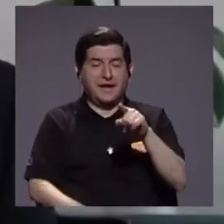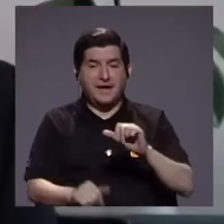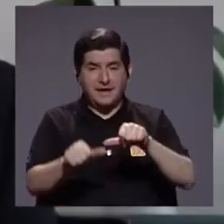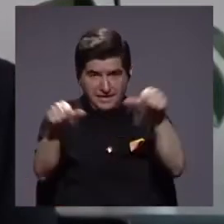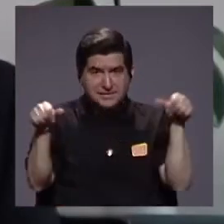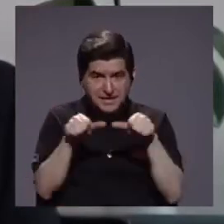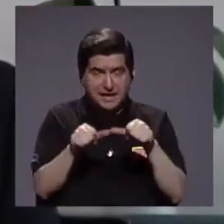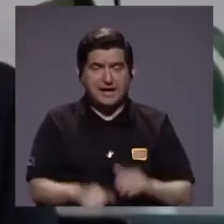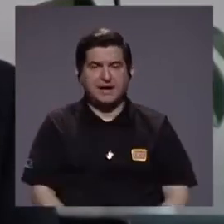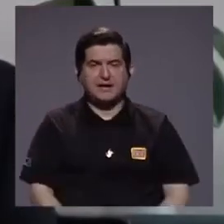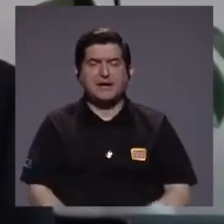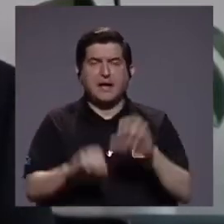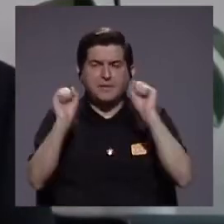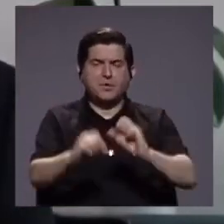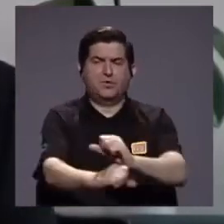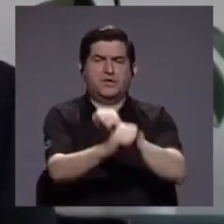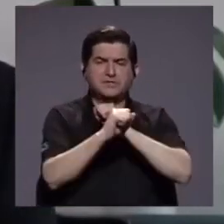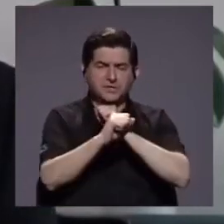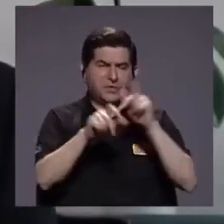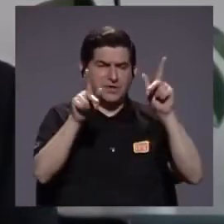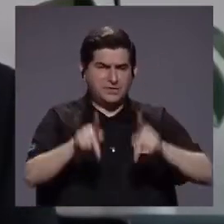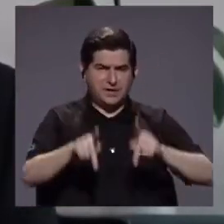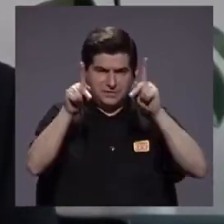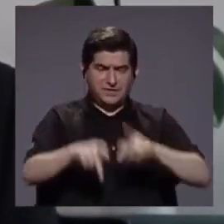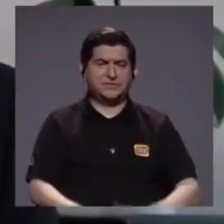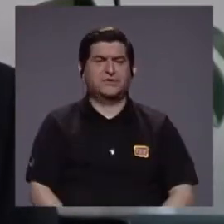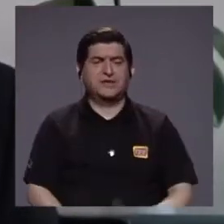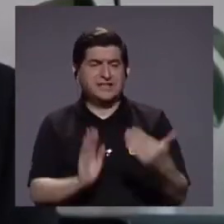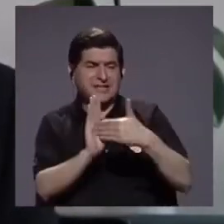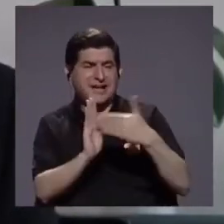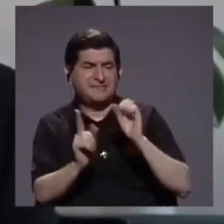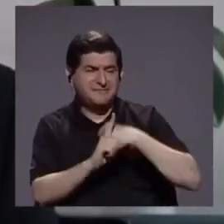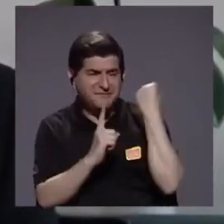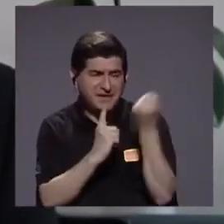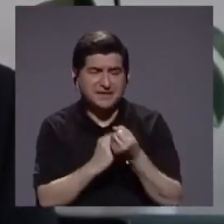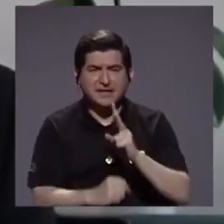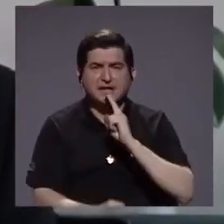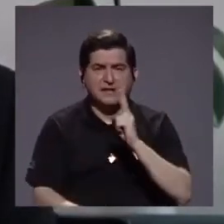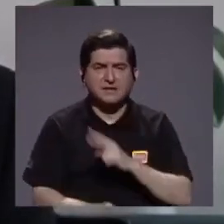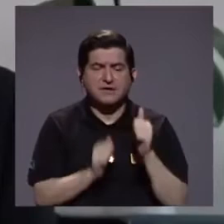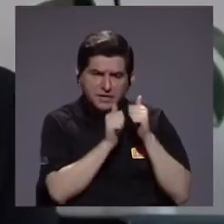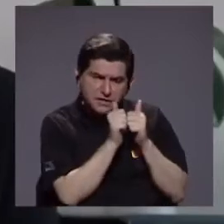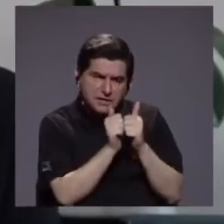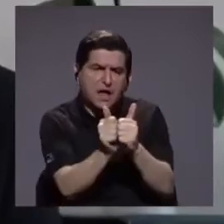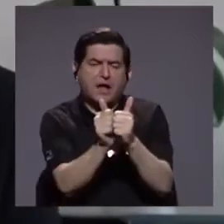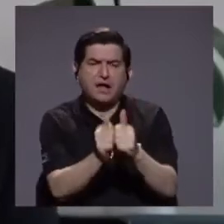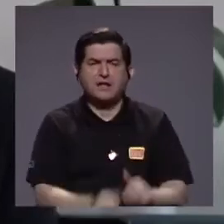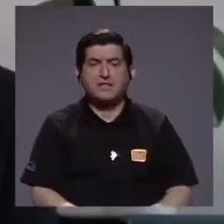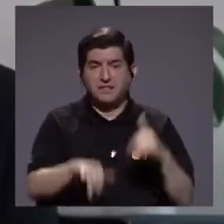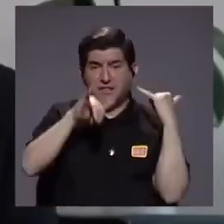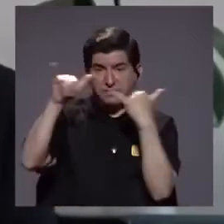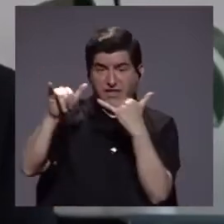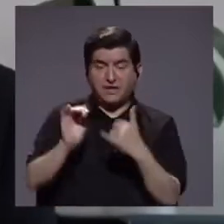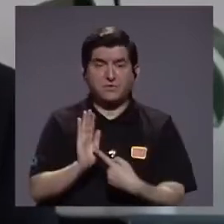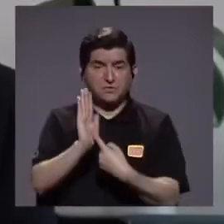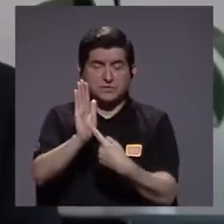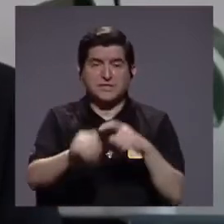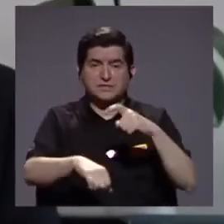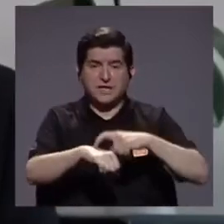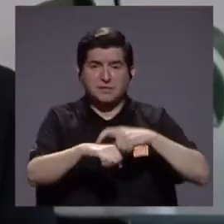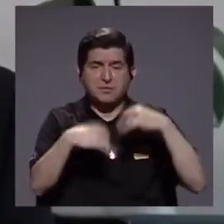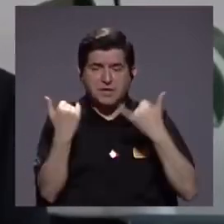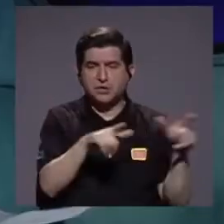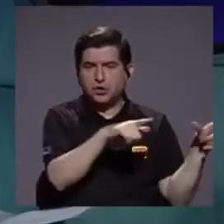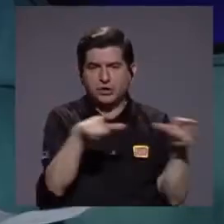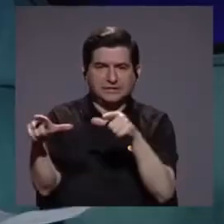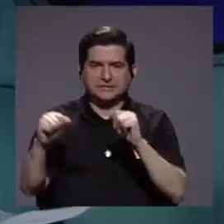y poder garantizar a las personas que sufren de estas situaciones un verdadero acompañamiento para que las denuncias se presenten cuando estén